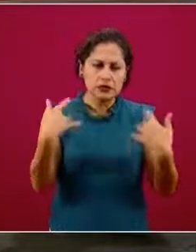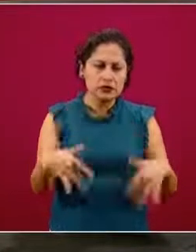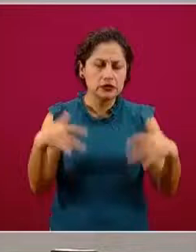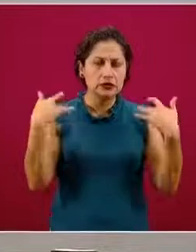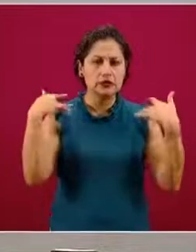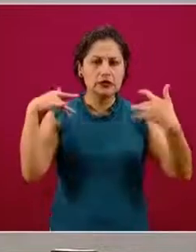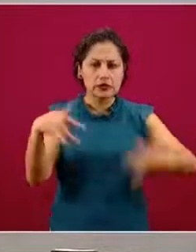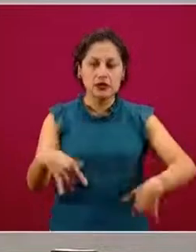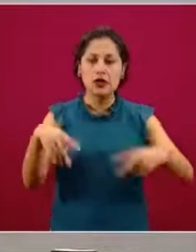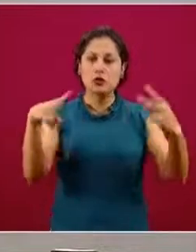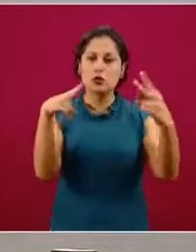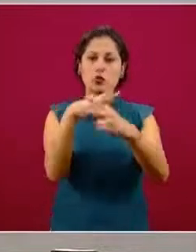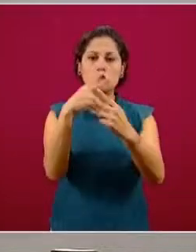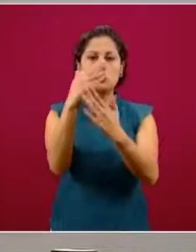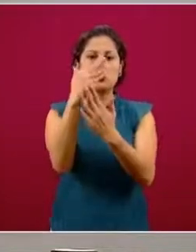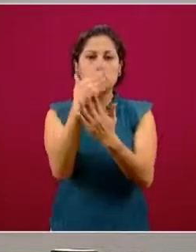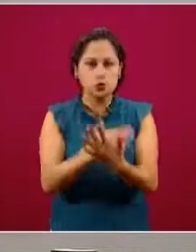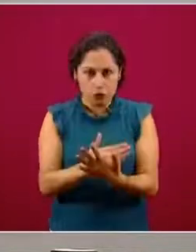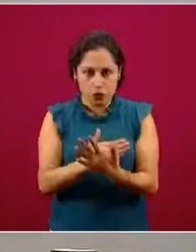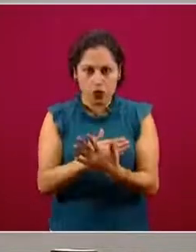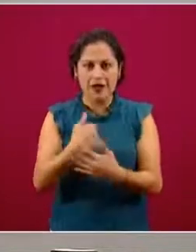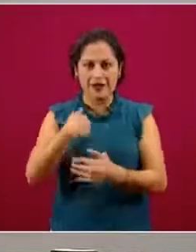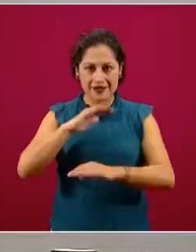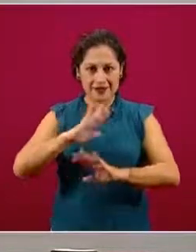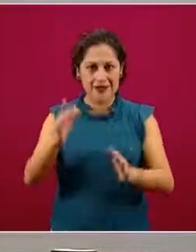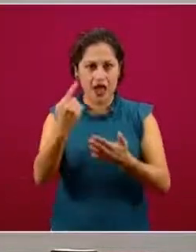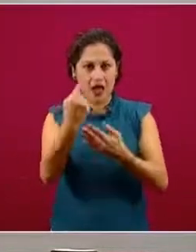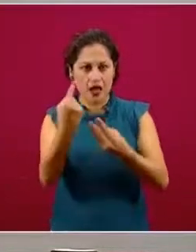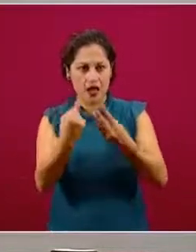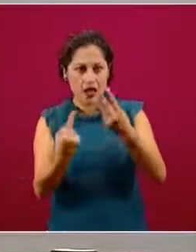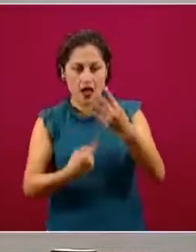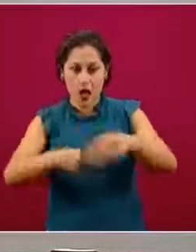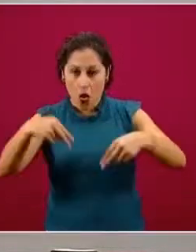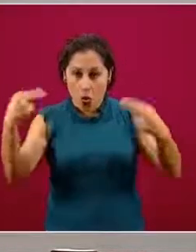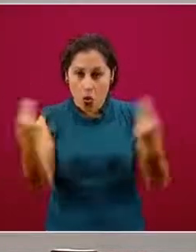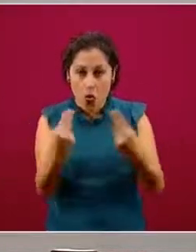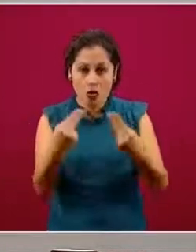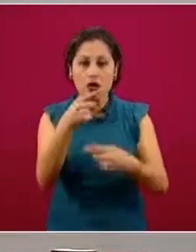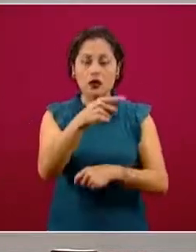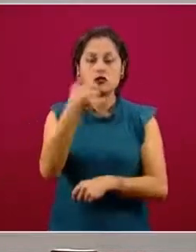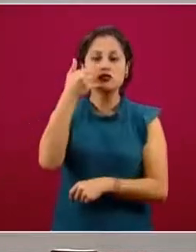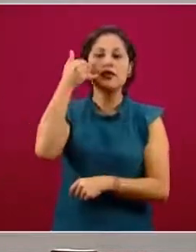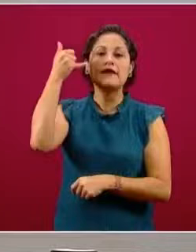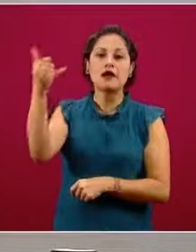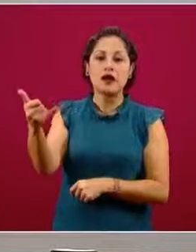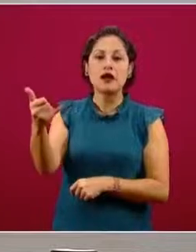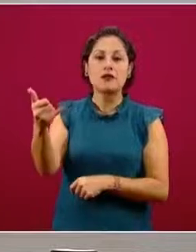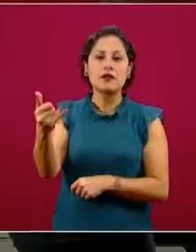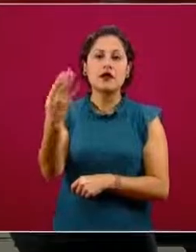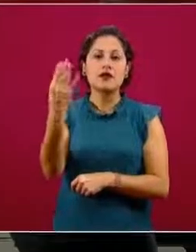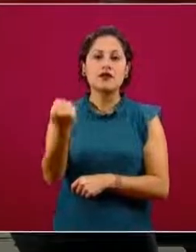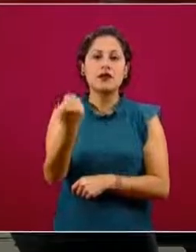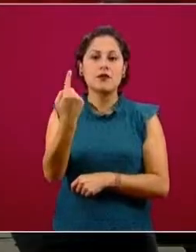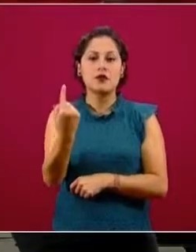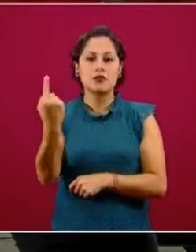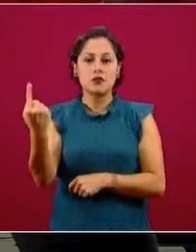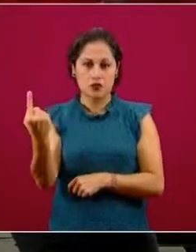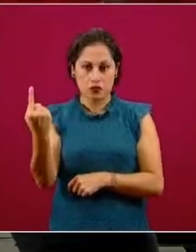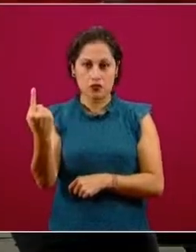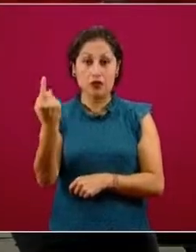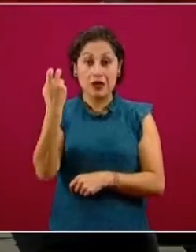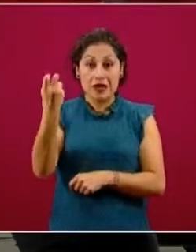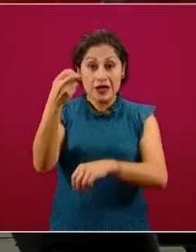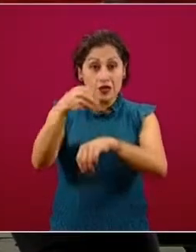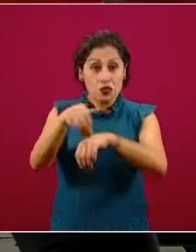los síntomas que he descrito como de urgencia, llame al 911. 911 es el